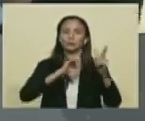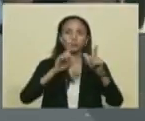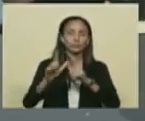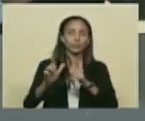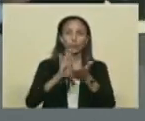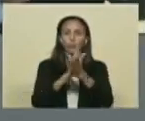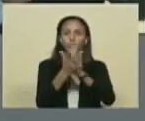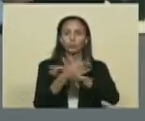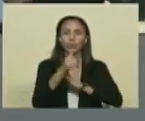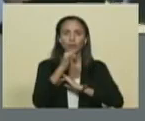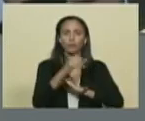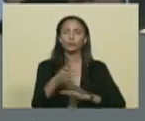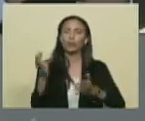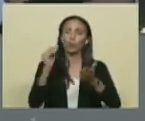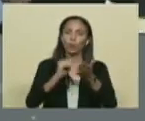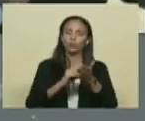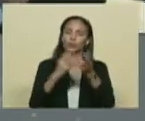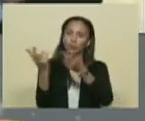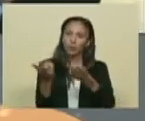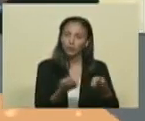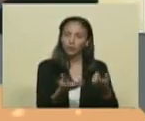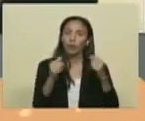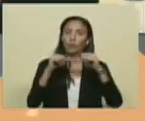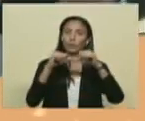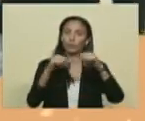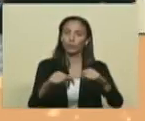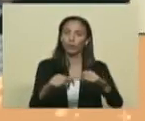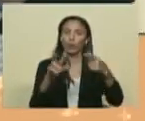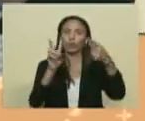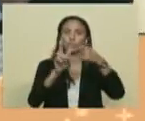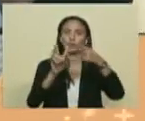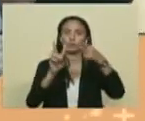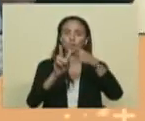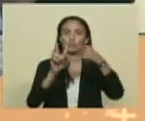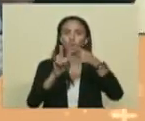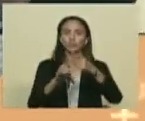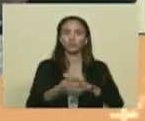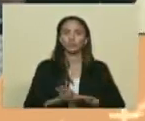transmisión y como siempre los invitamos a que se mantengan en sintonía de Venezolana de Televisión.